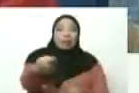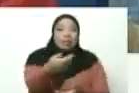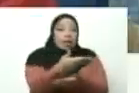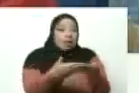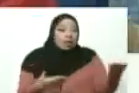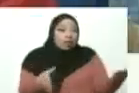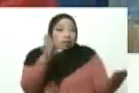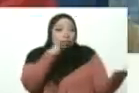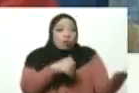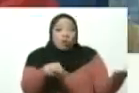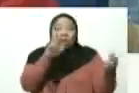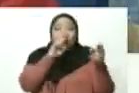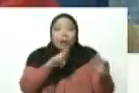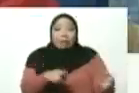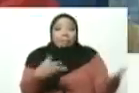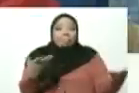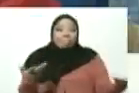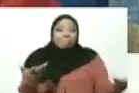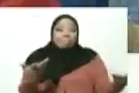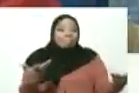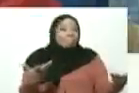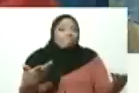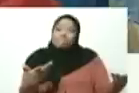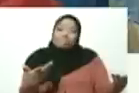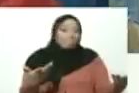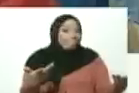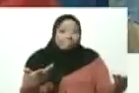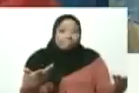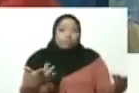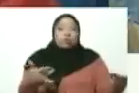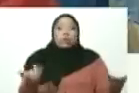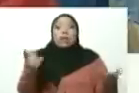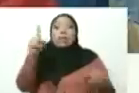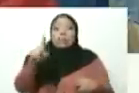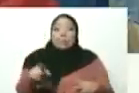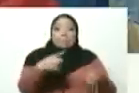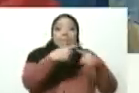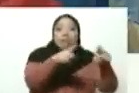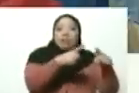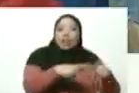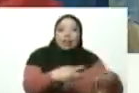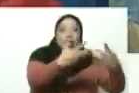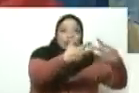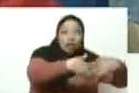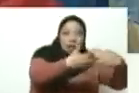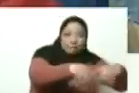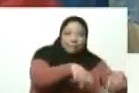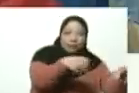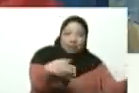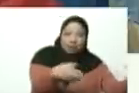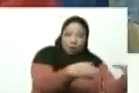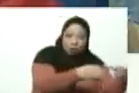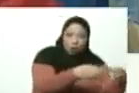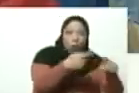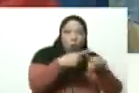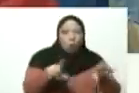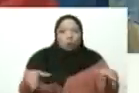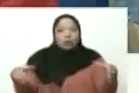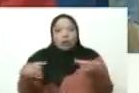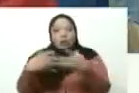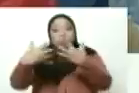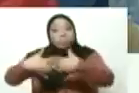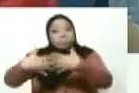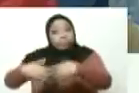y gestión compañía anónima e inversiones gestiones y servicios sociedad anónima en las dos